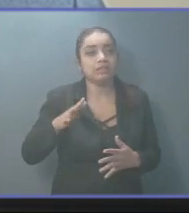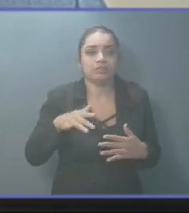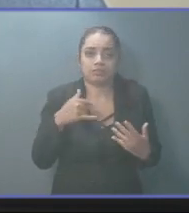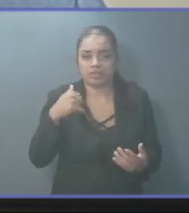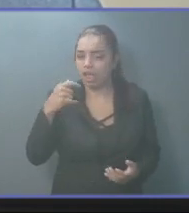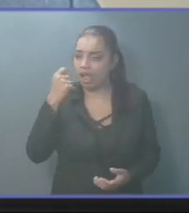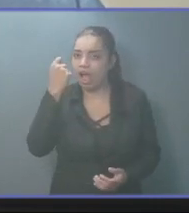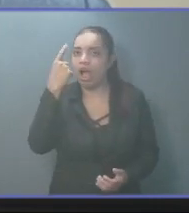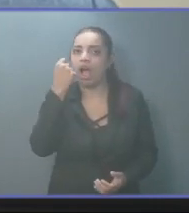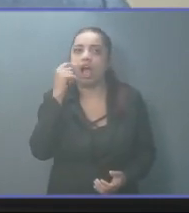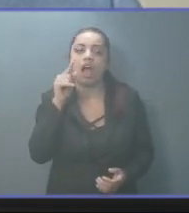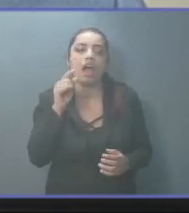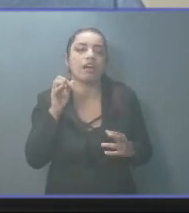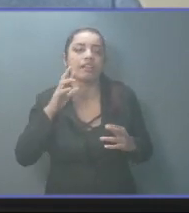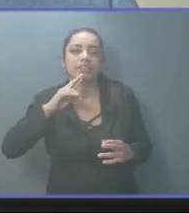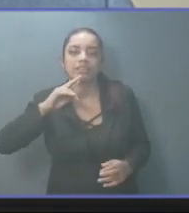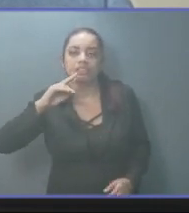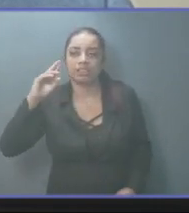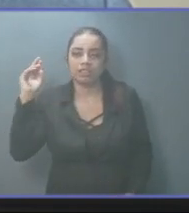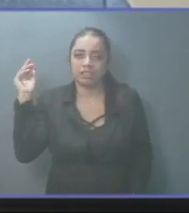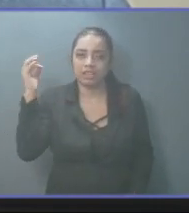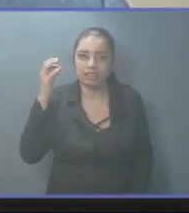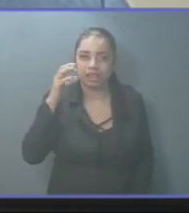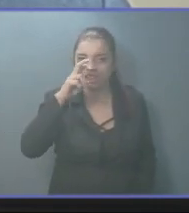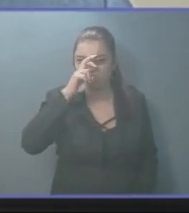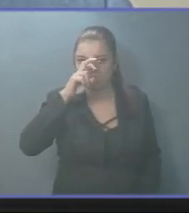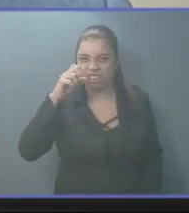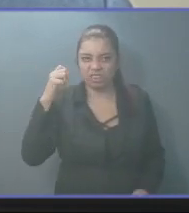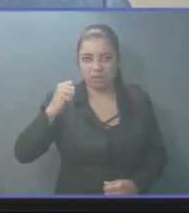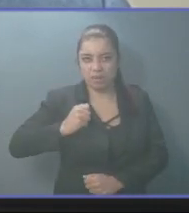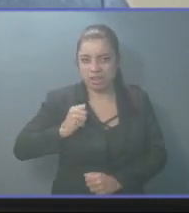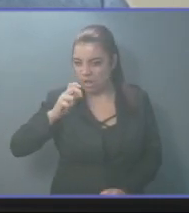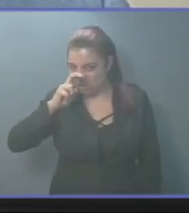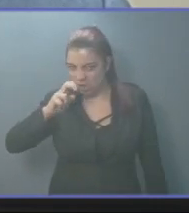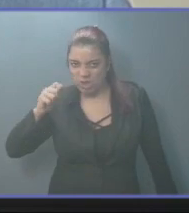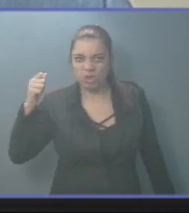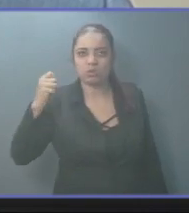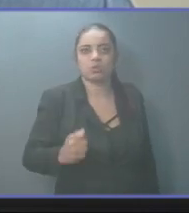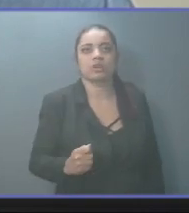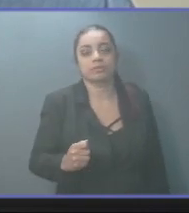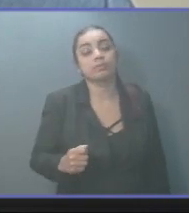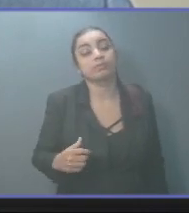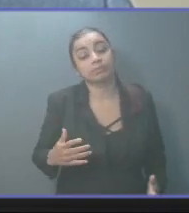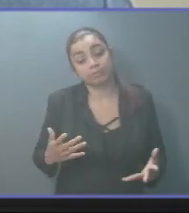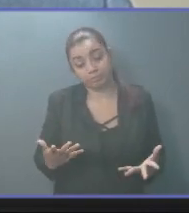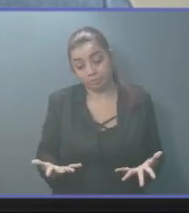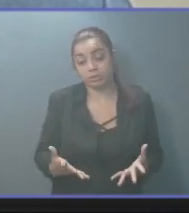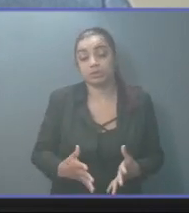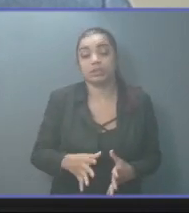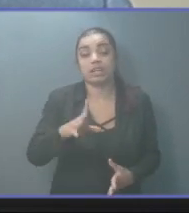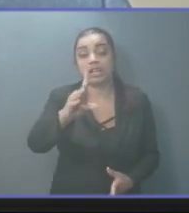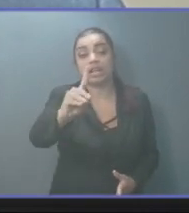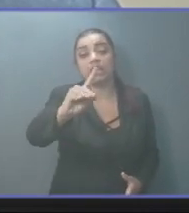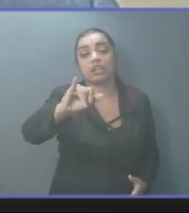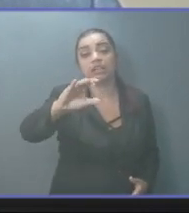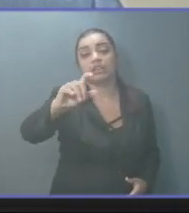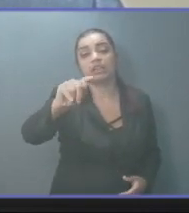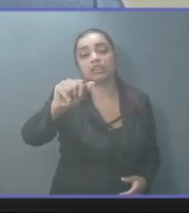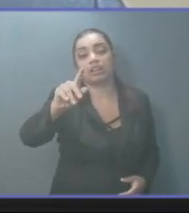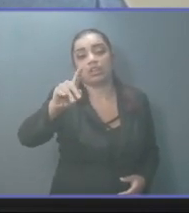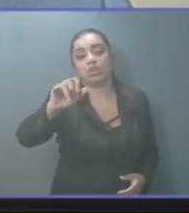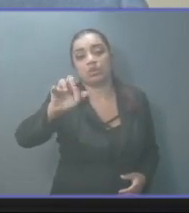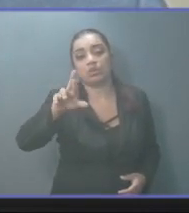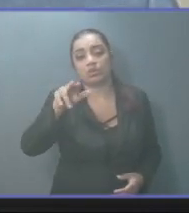por eso yo me dirijo a usted y más en general quiero decir